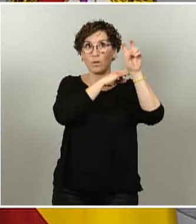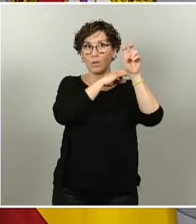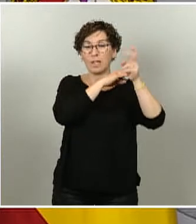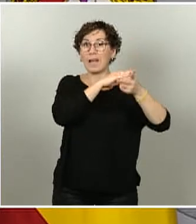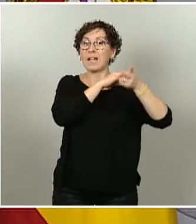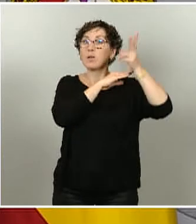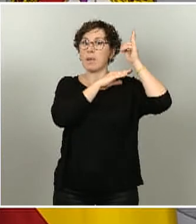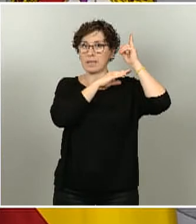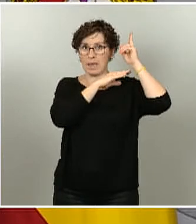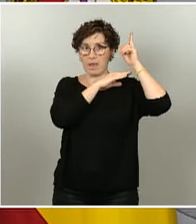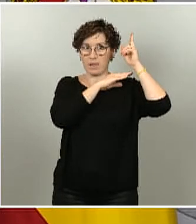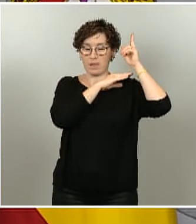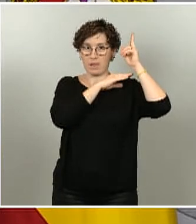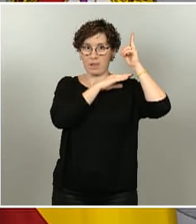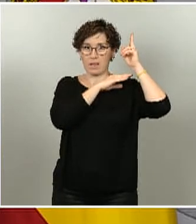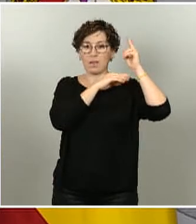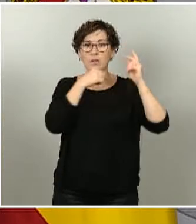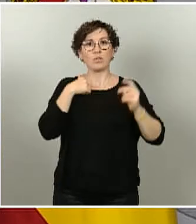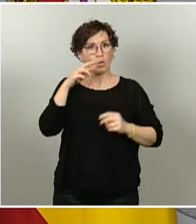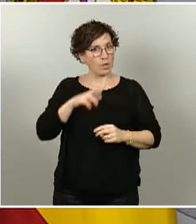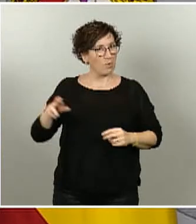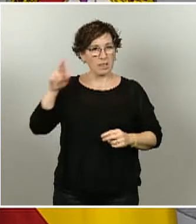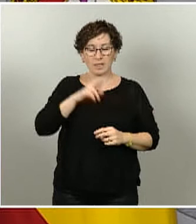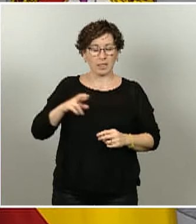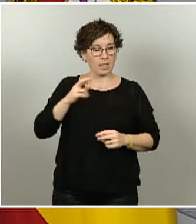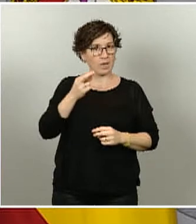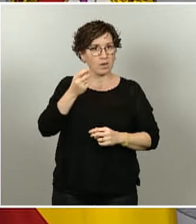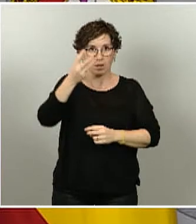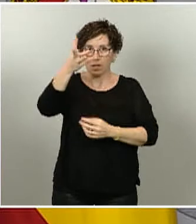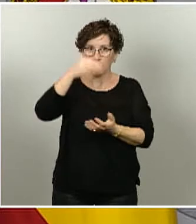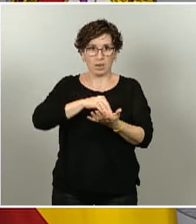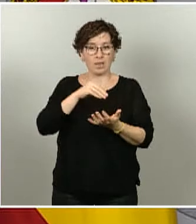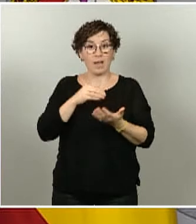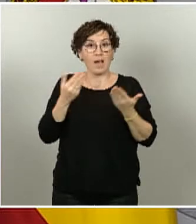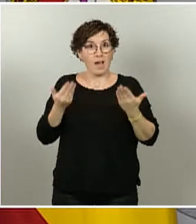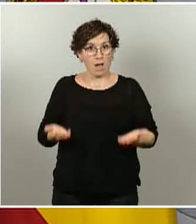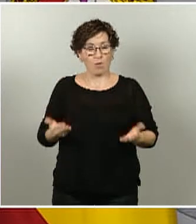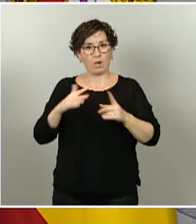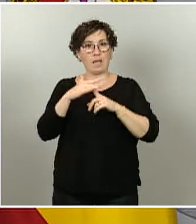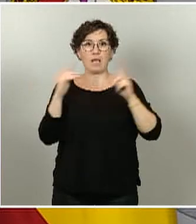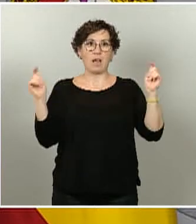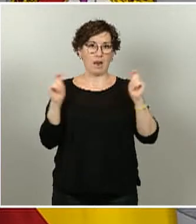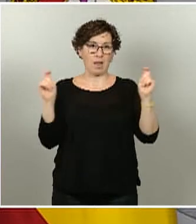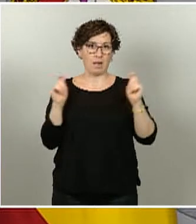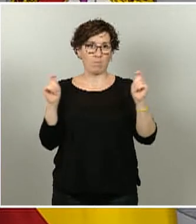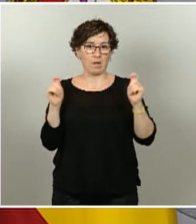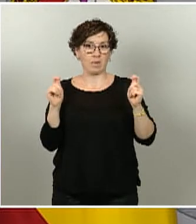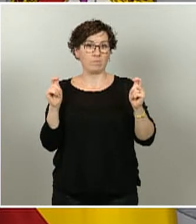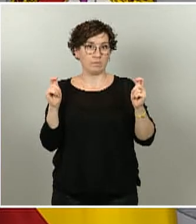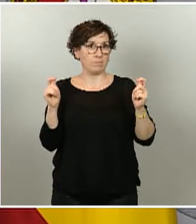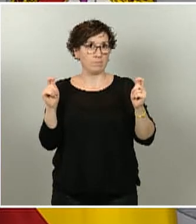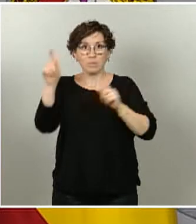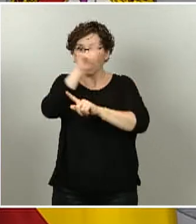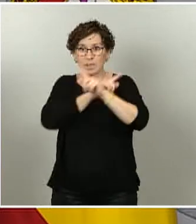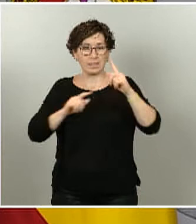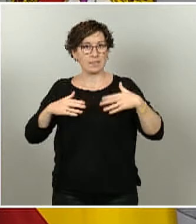que sean necesarias, en este país, en este momento, lo que hay es un estado de alarma con motivo de la crisis sanitaria más importante que ha